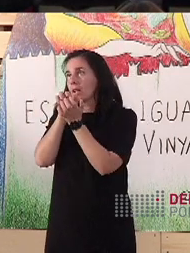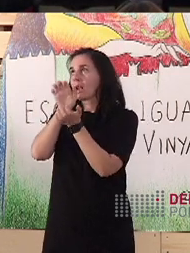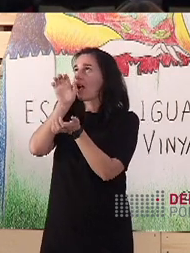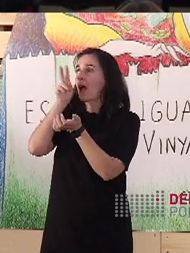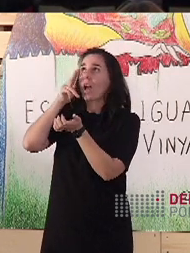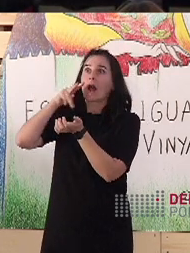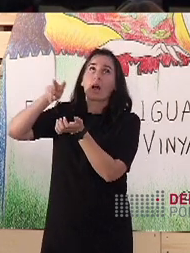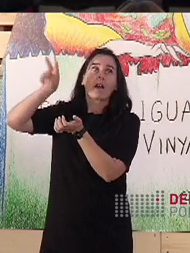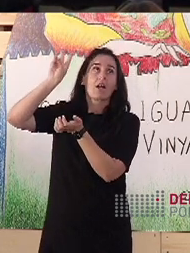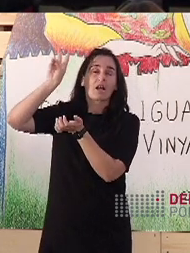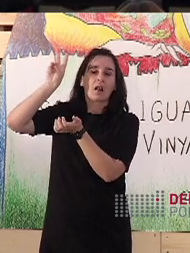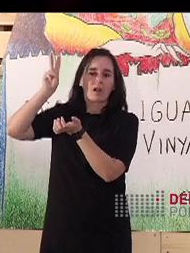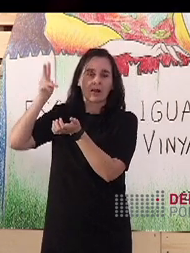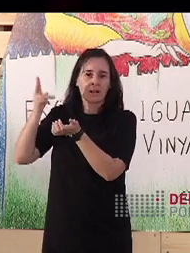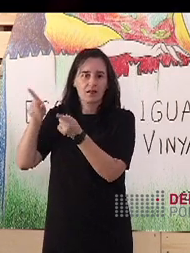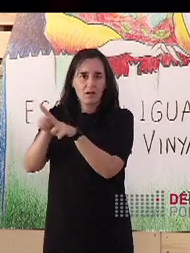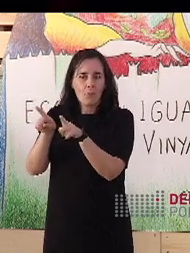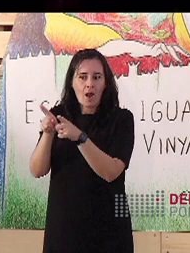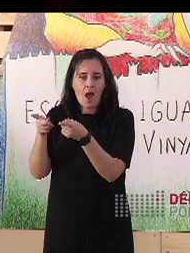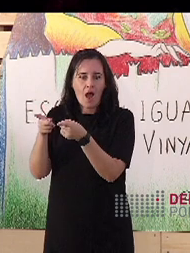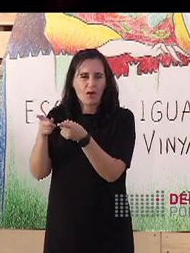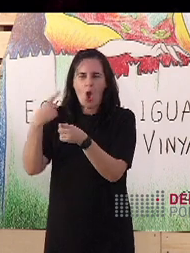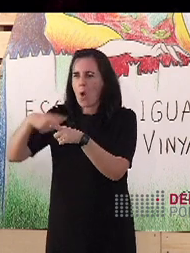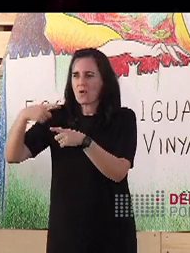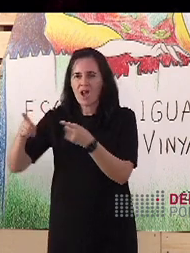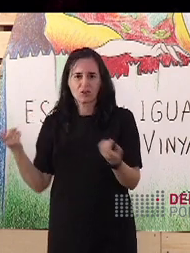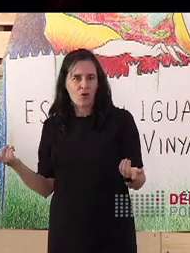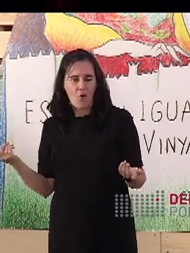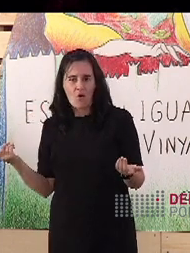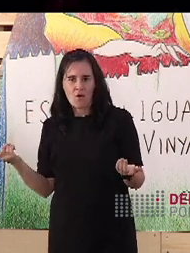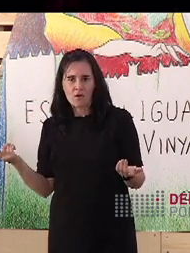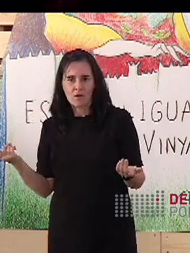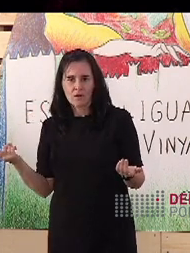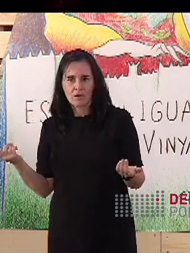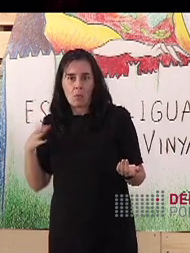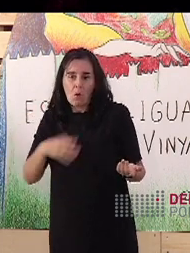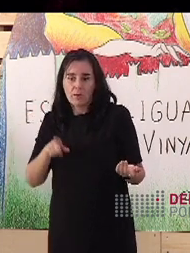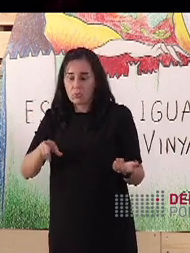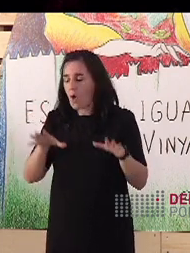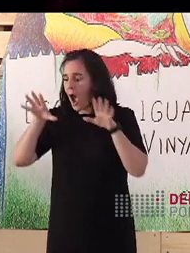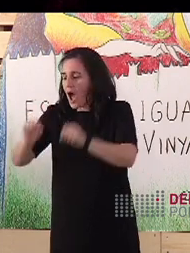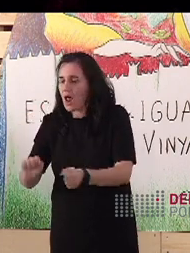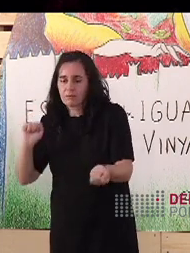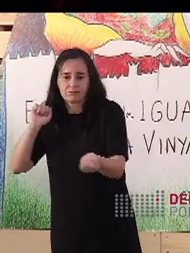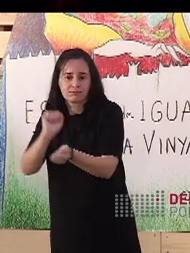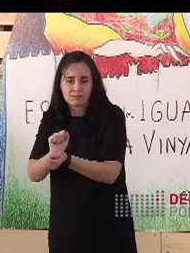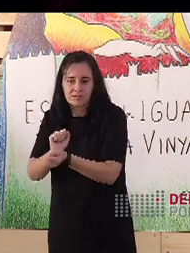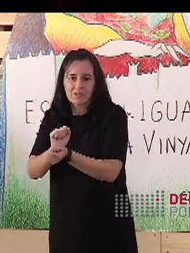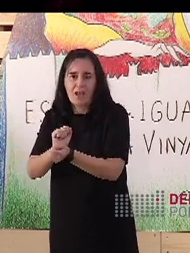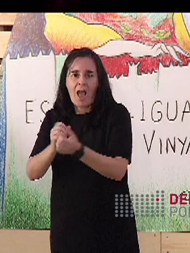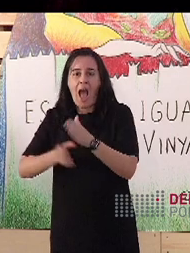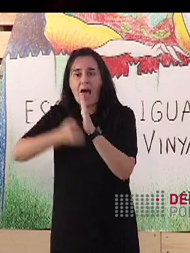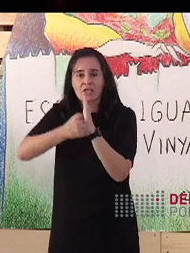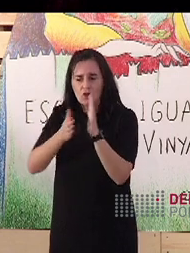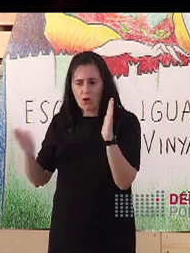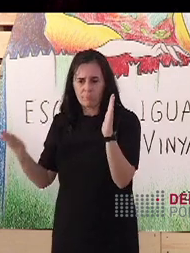al infinito, siendo totalmente un objeto al que se puede retener, al que se puede no dejar salir de un ascensor, al que se